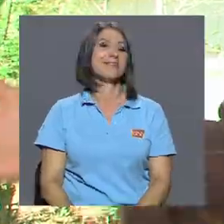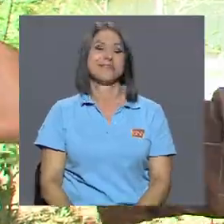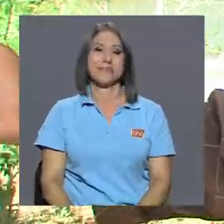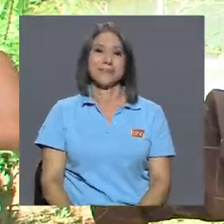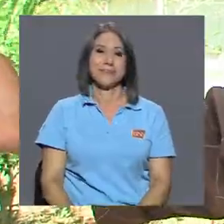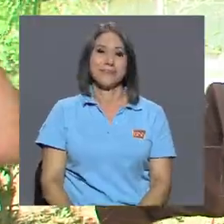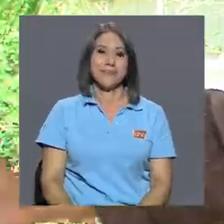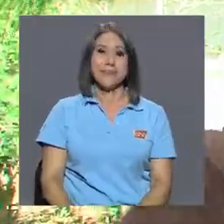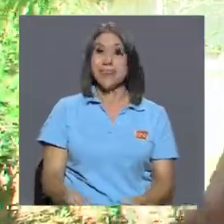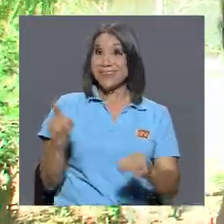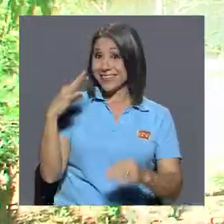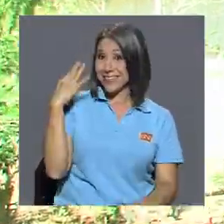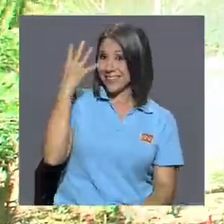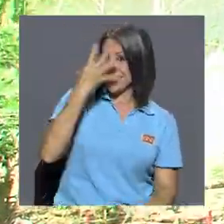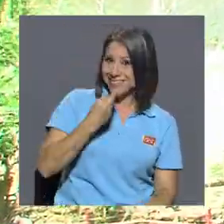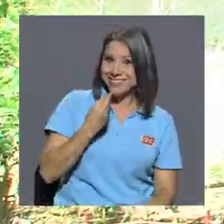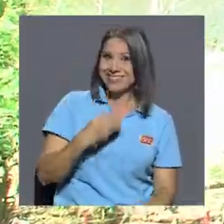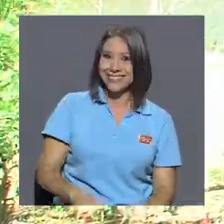¡Y qué belleza!